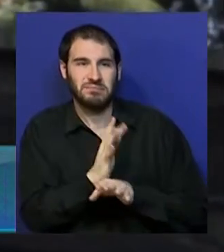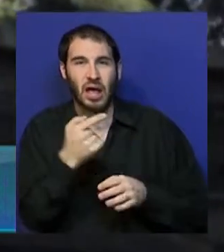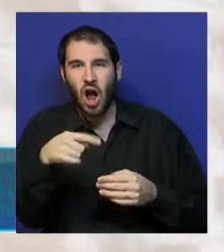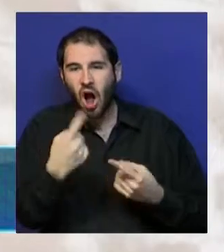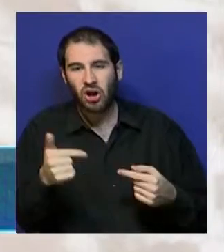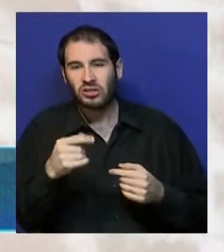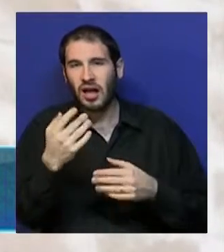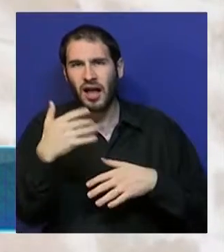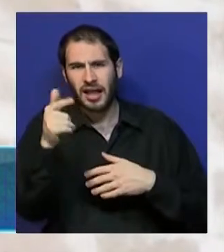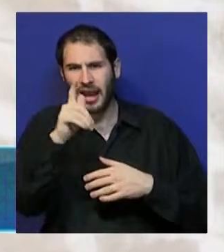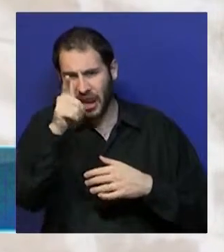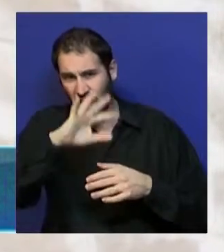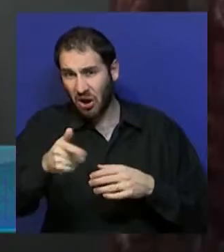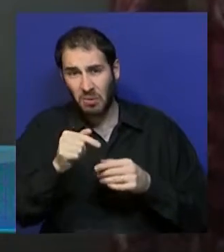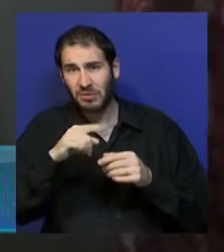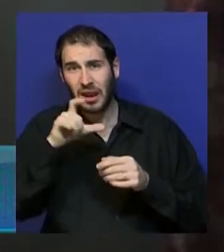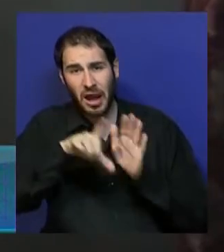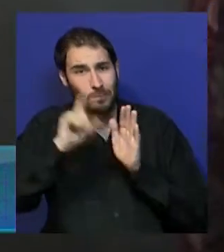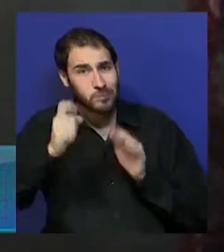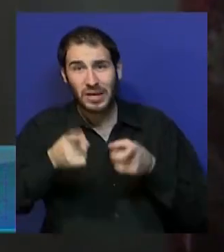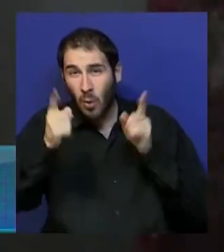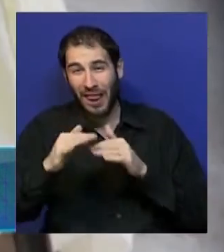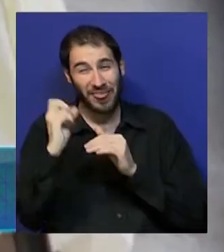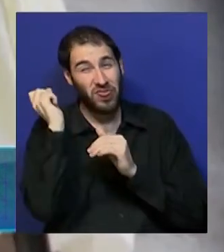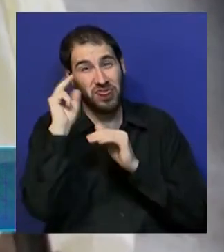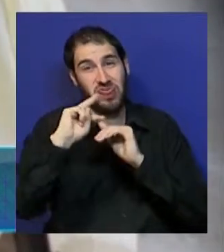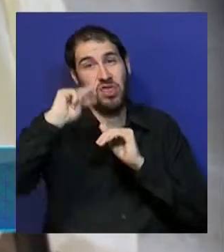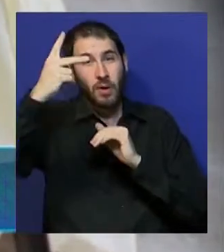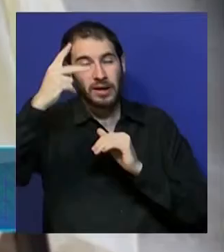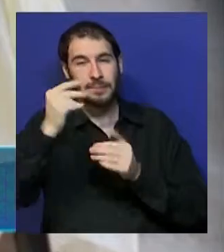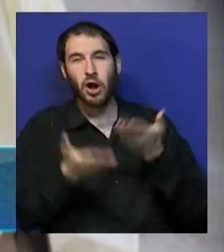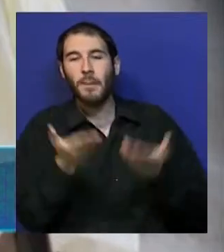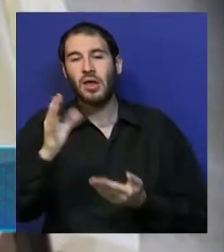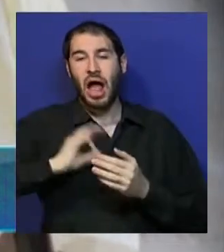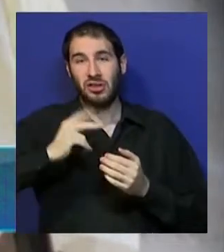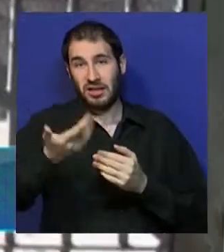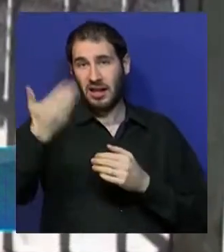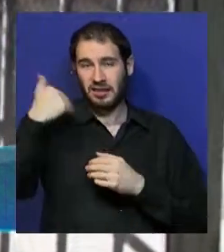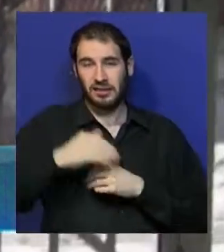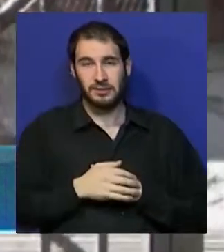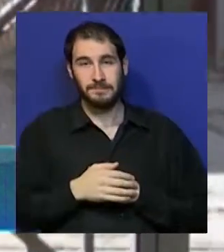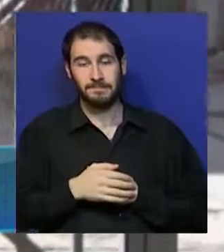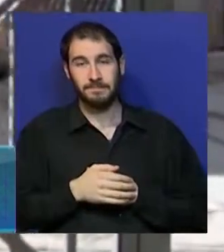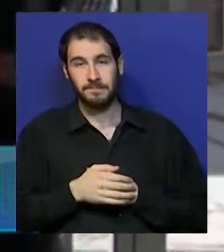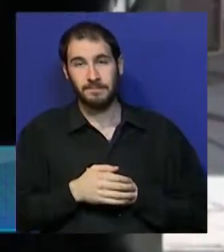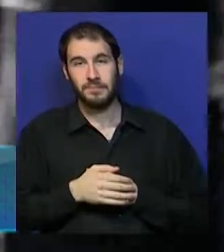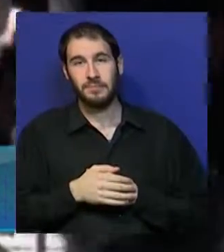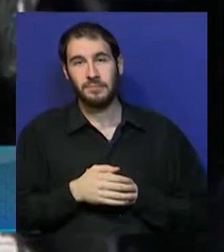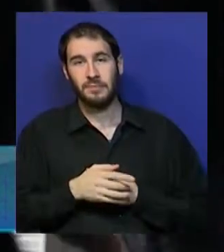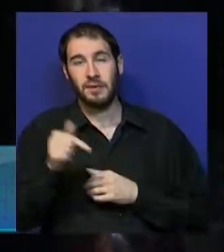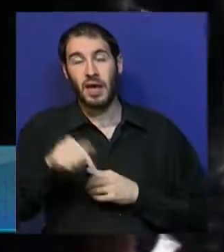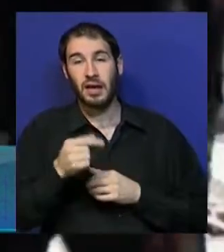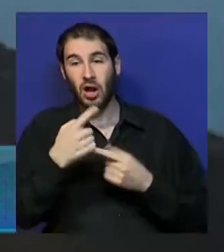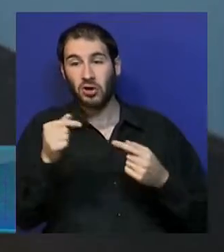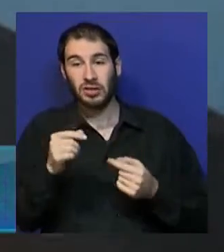en los niveles de inseguridad. O sea, tenemos casi el doble de lo que teníamos hace 3 años, y sin embargo ha tenido